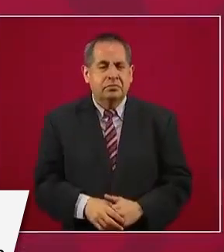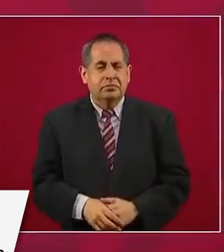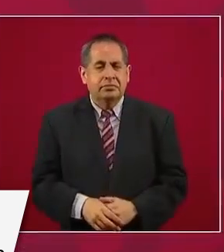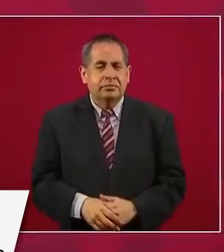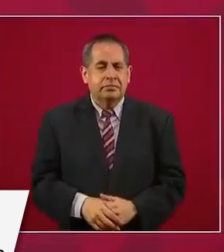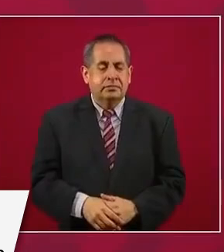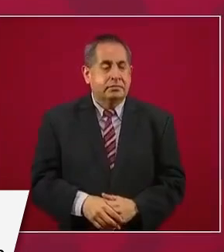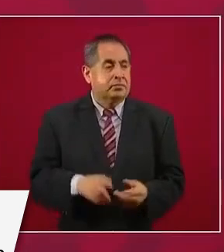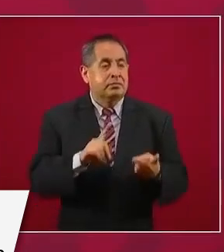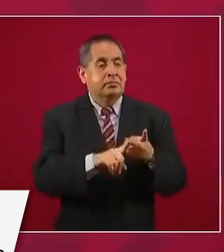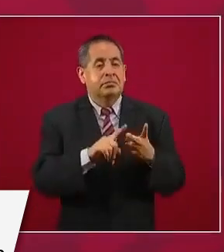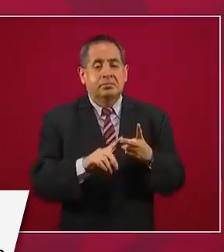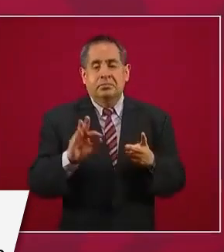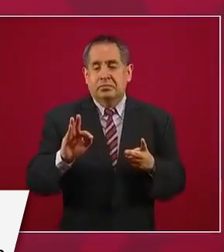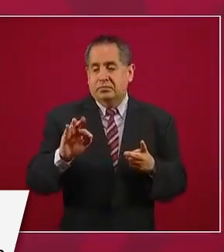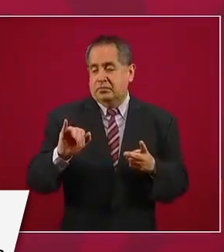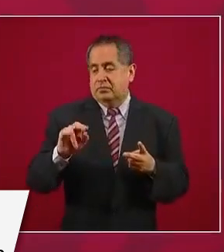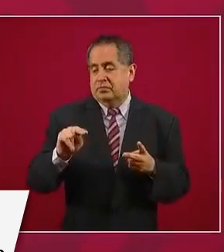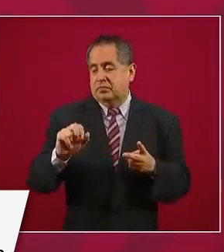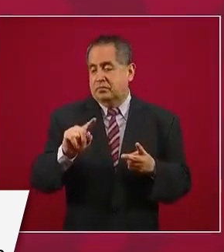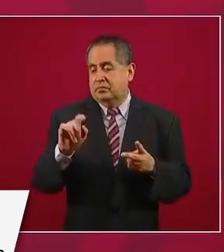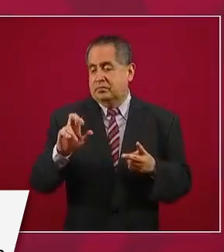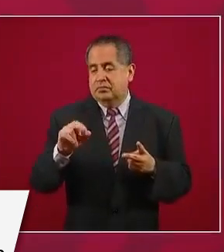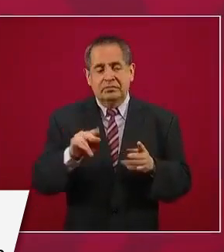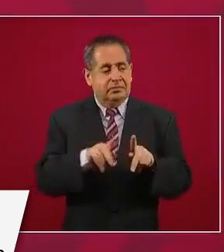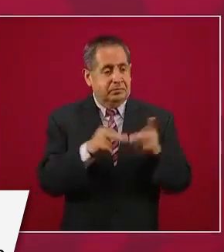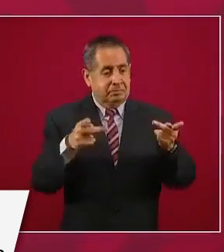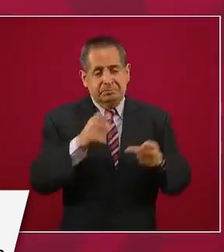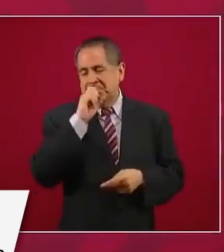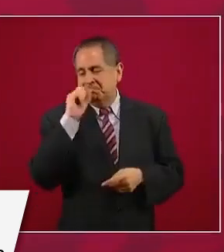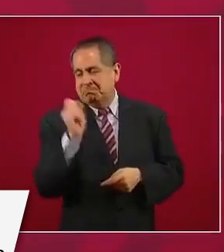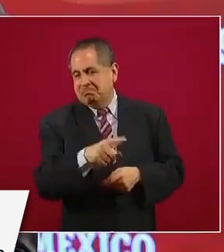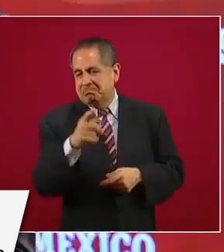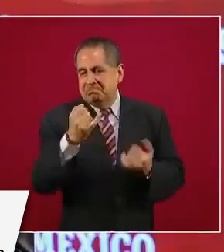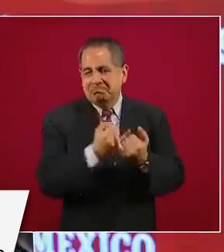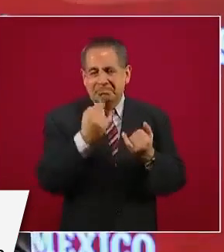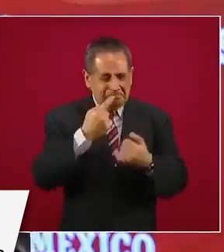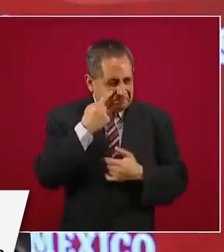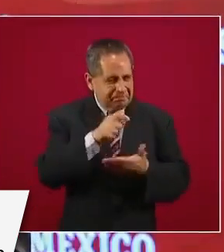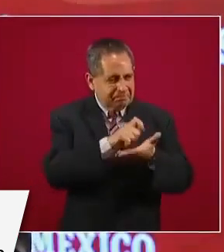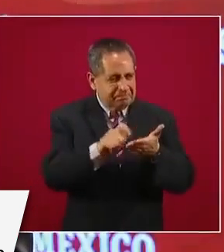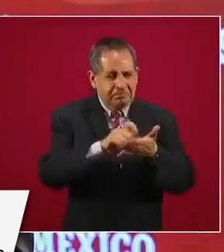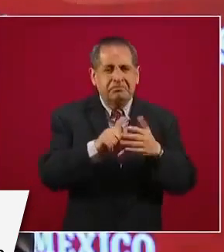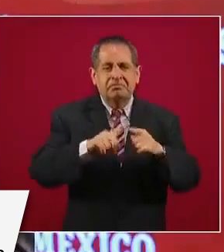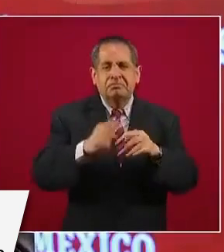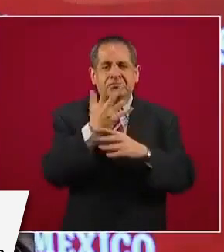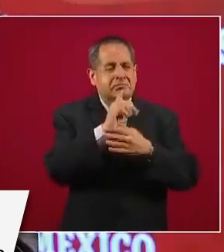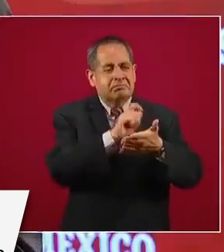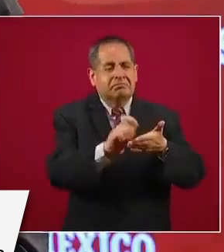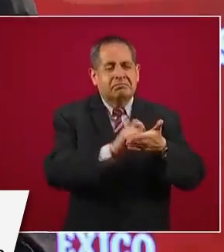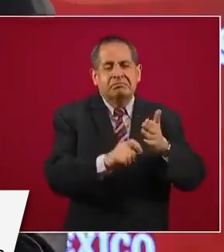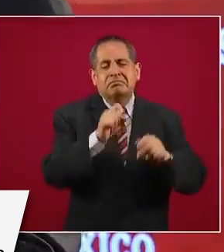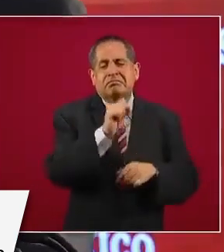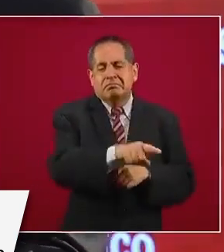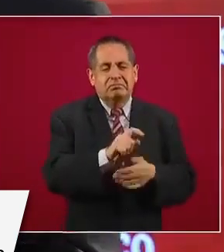Y el Financiero, pues también, ¿no? Vean los columnistas del Financiero,